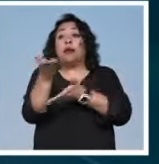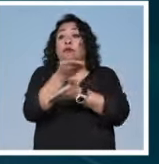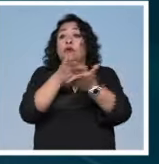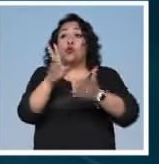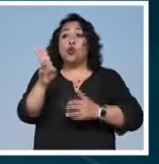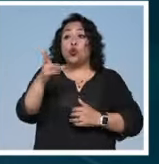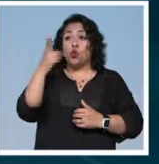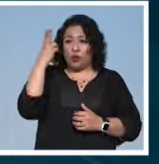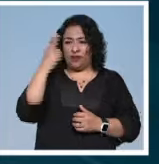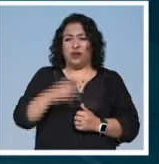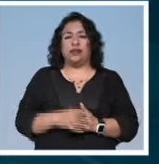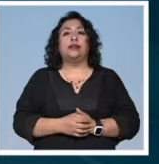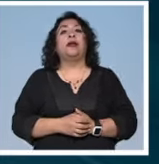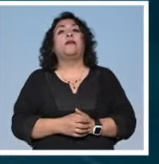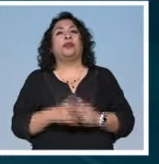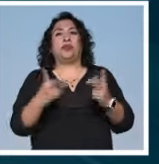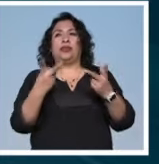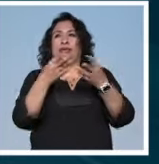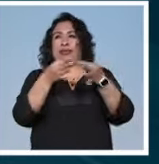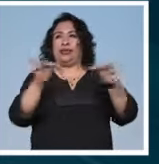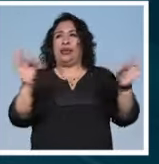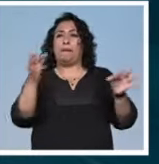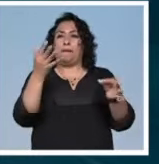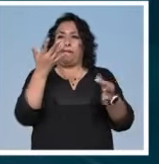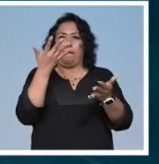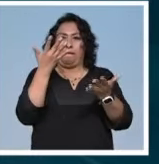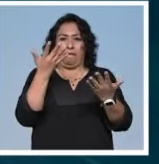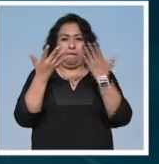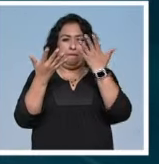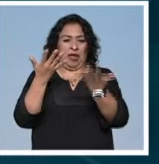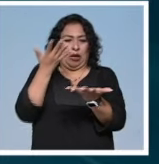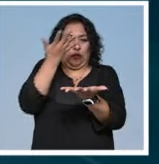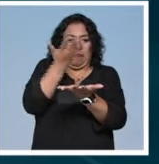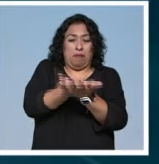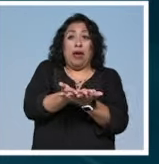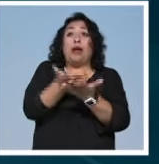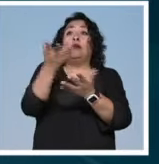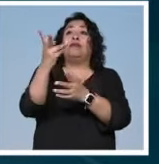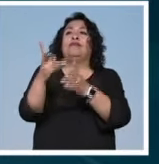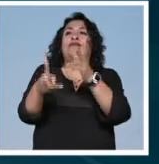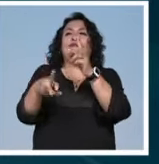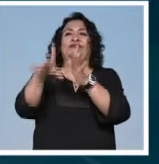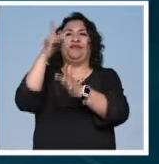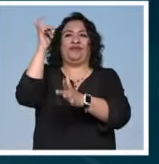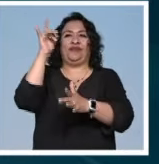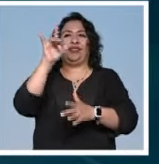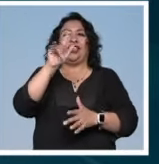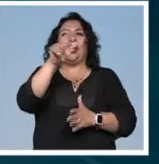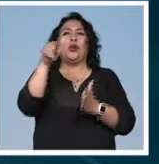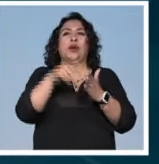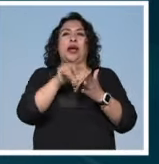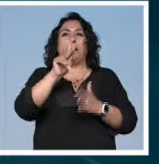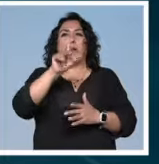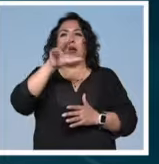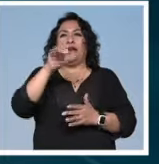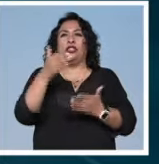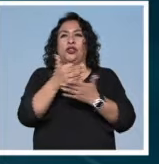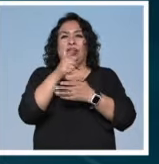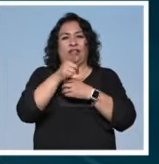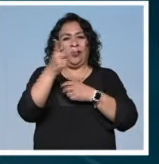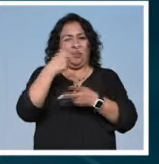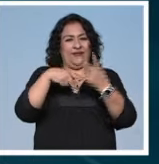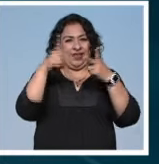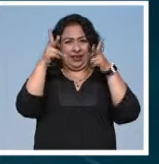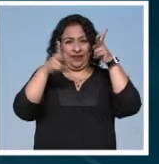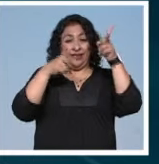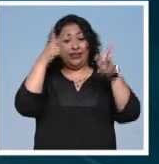universitaria. Con el lema La mano en la mano, tomado del discurso pronunciado por De Gaulle en Palacio Nacional durante su visita,